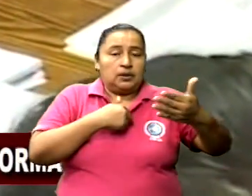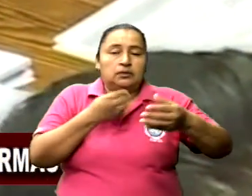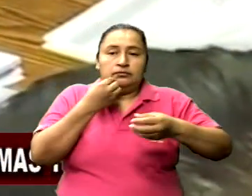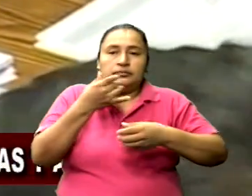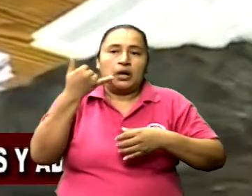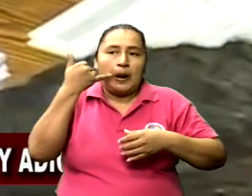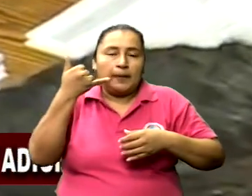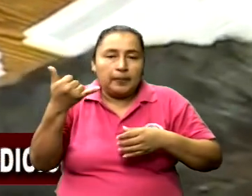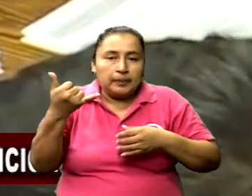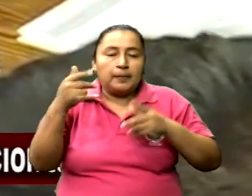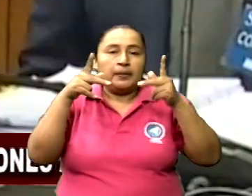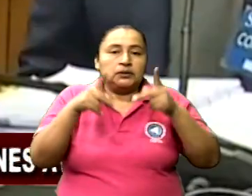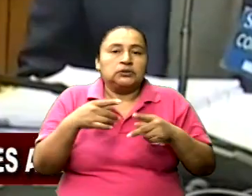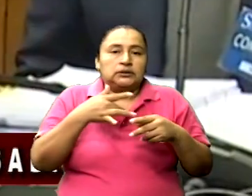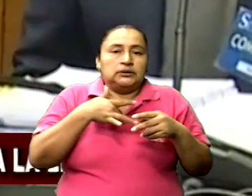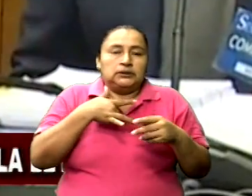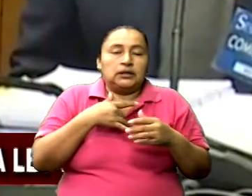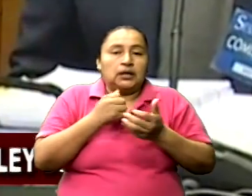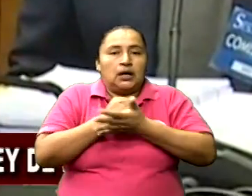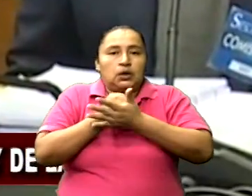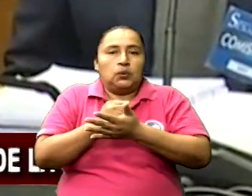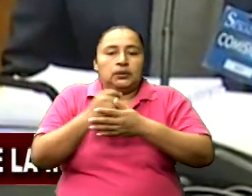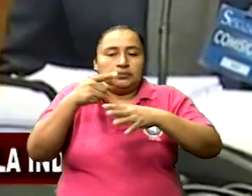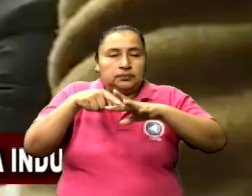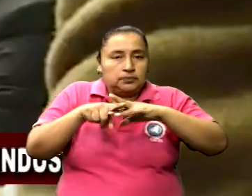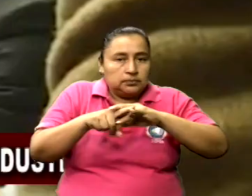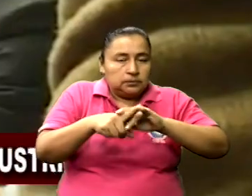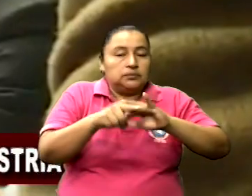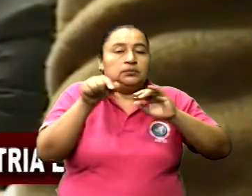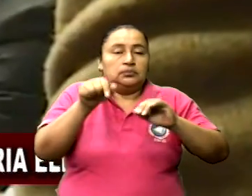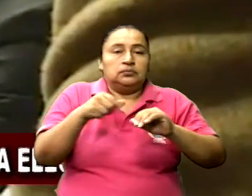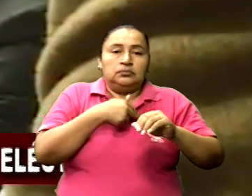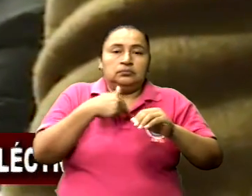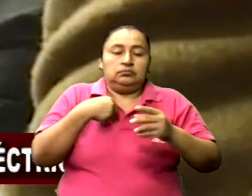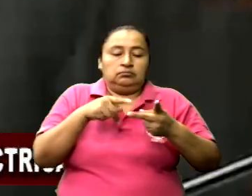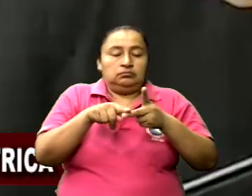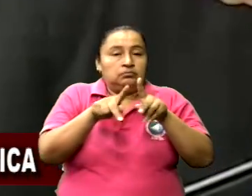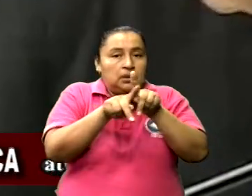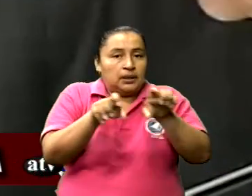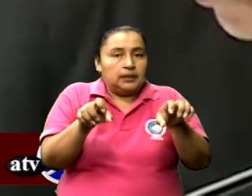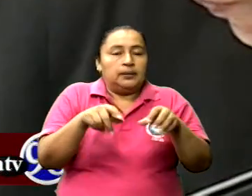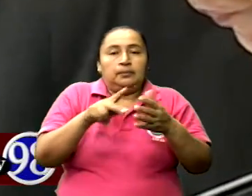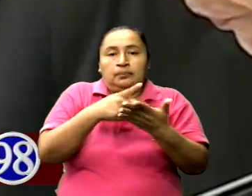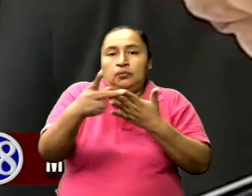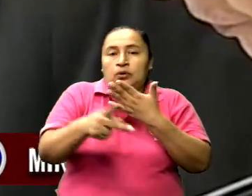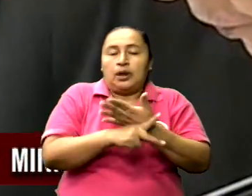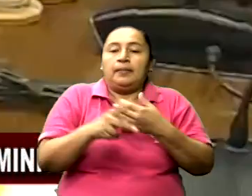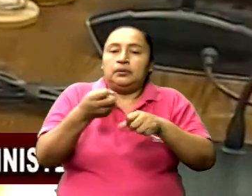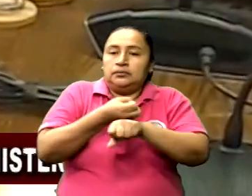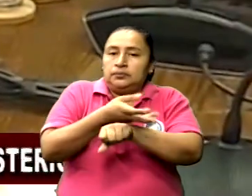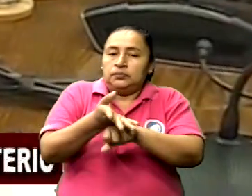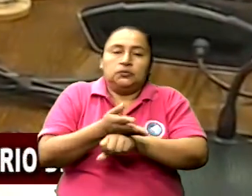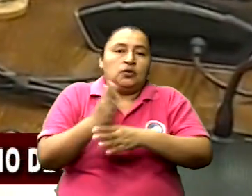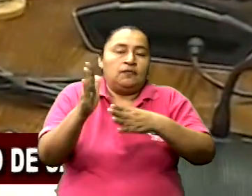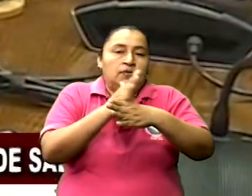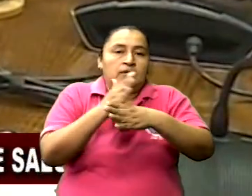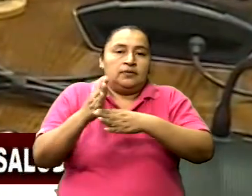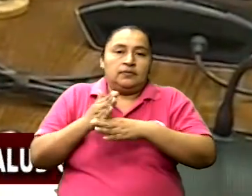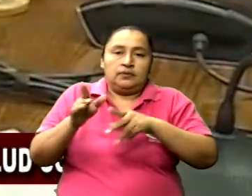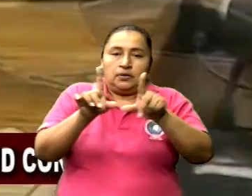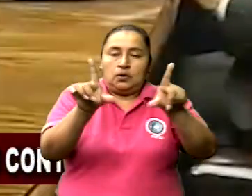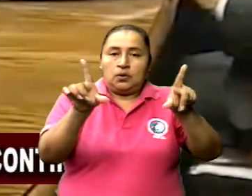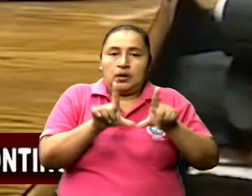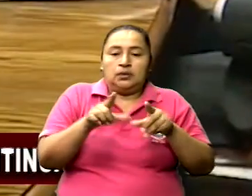directa para las personas que requieren ayuda psicológica, establecer planes y programas de orientación en todos los